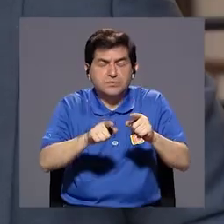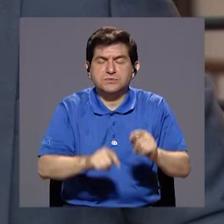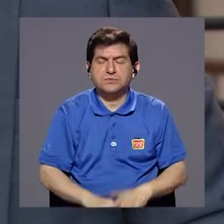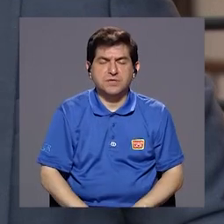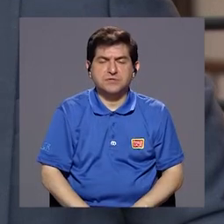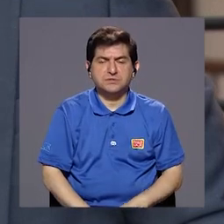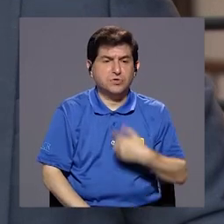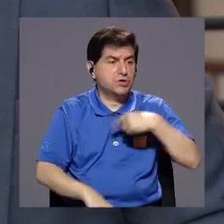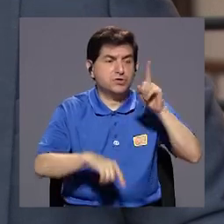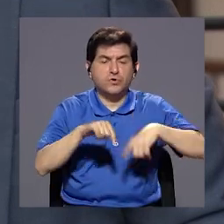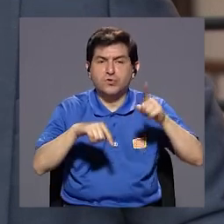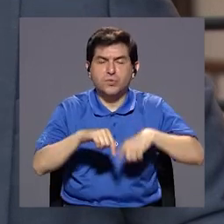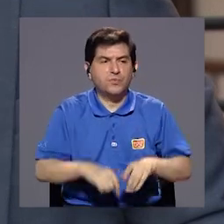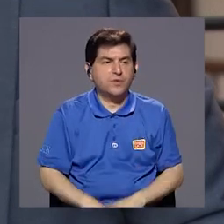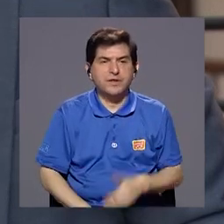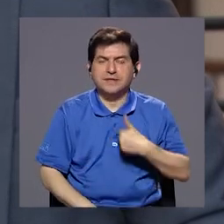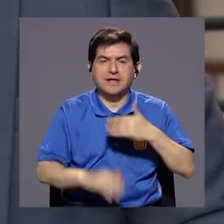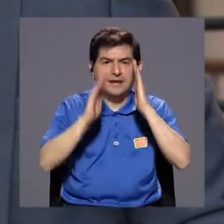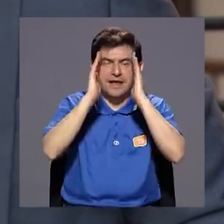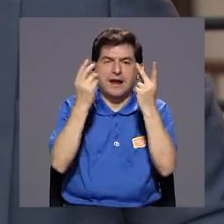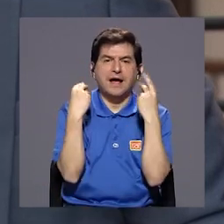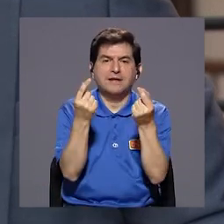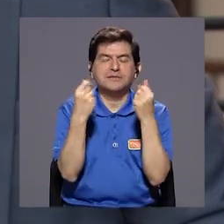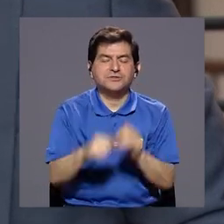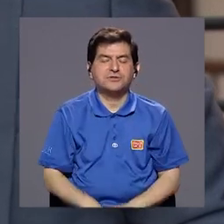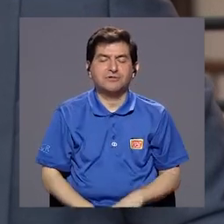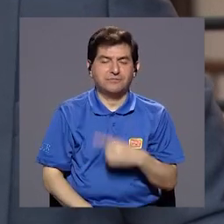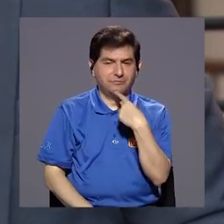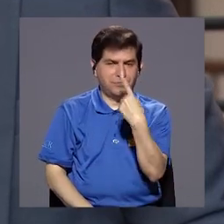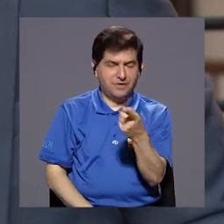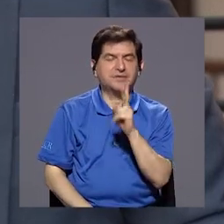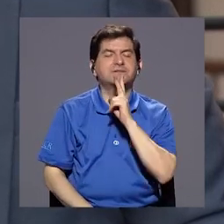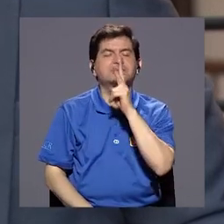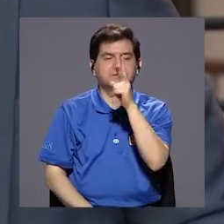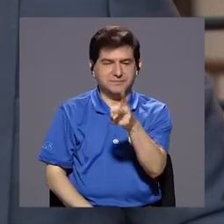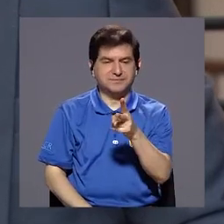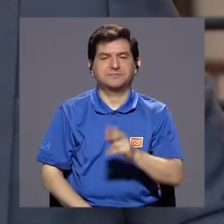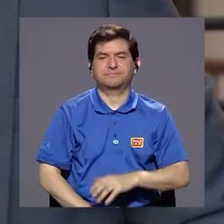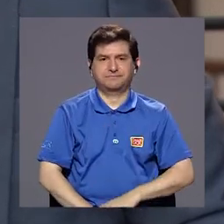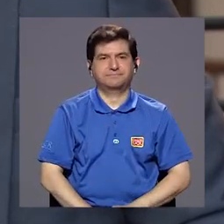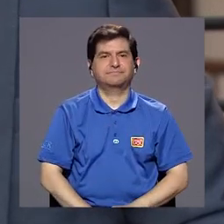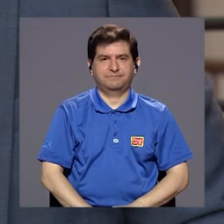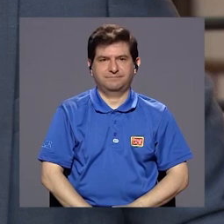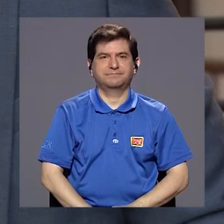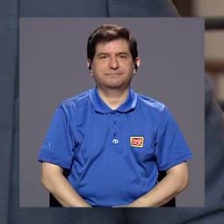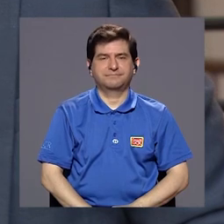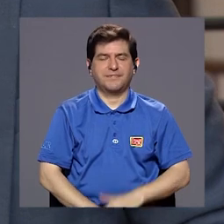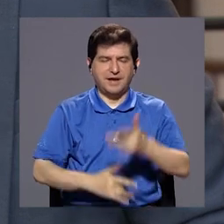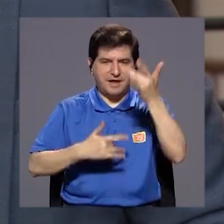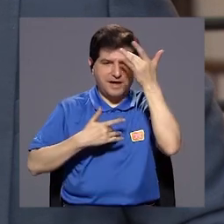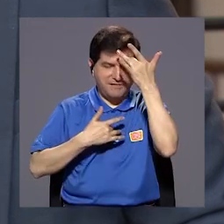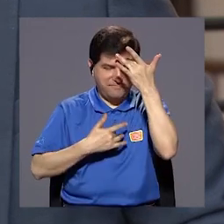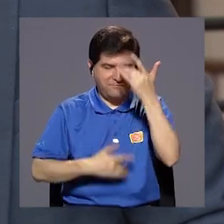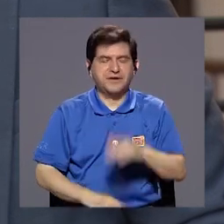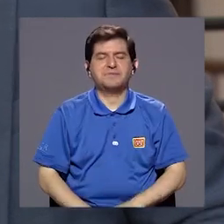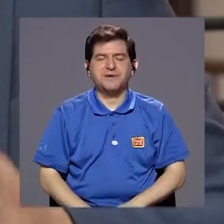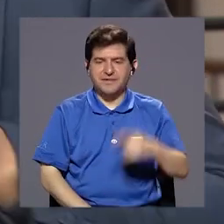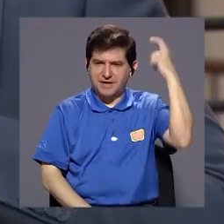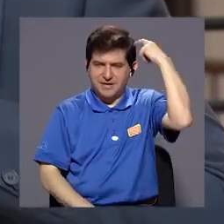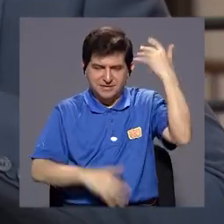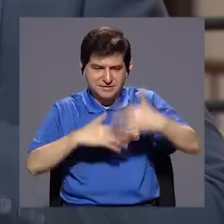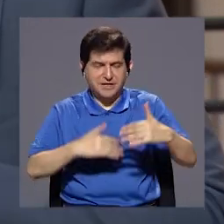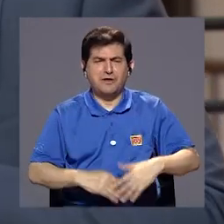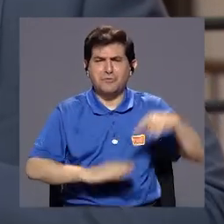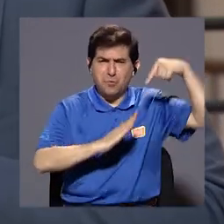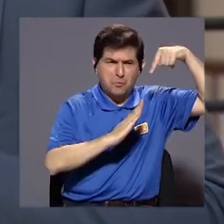Sí, desgraciadamente, no pueda como atenderme. Desgraciadamente, eso que dice usted es muy cierto. O sea, la enfermedad vascular cerebral, tanto